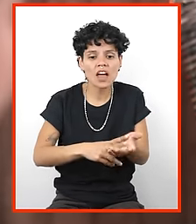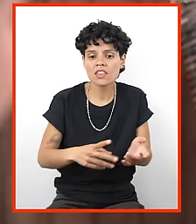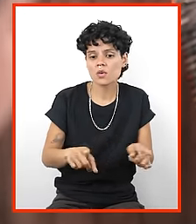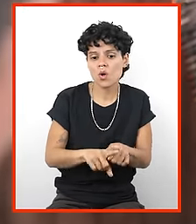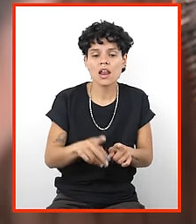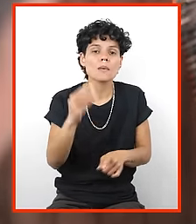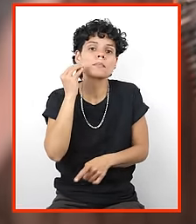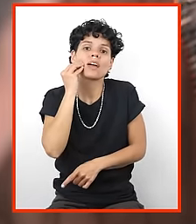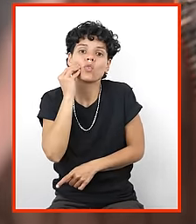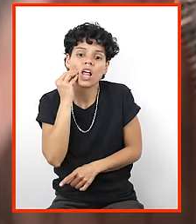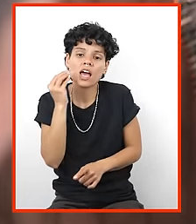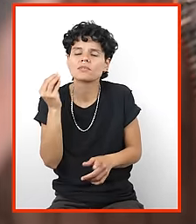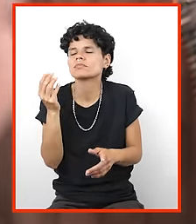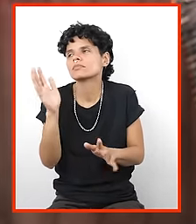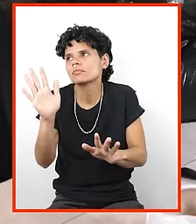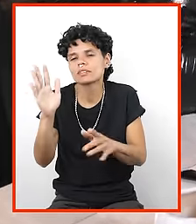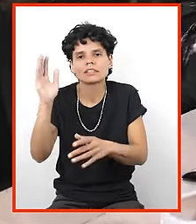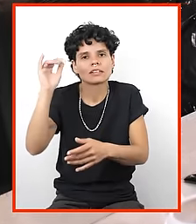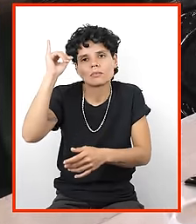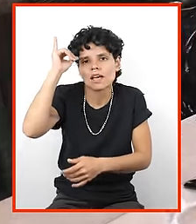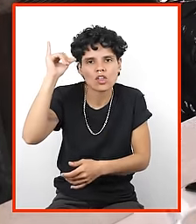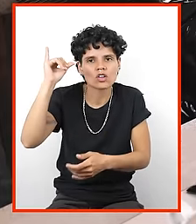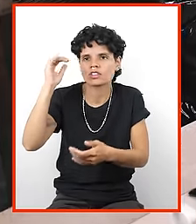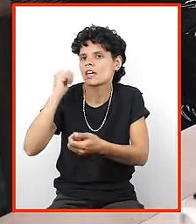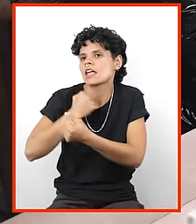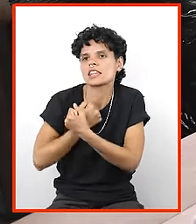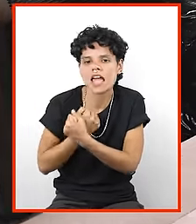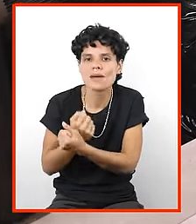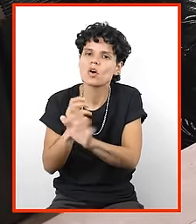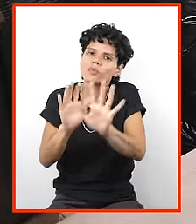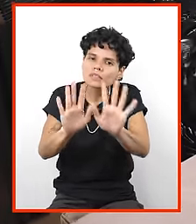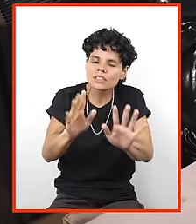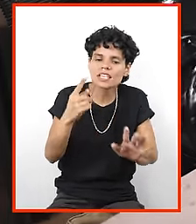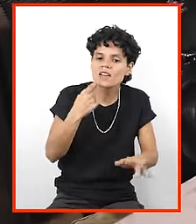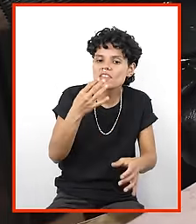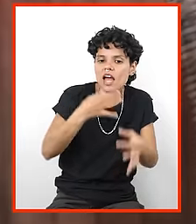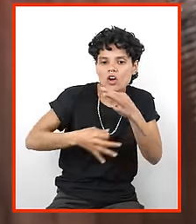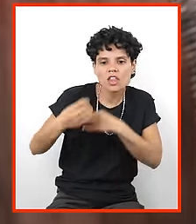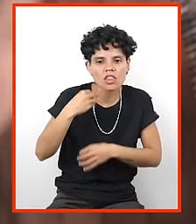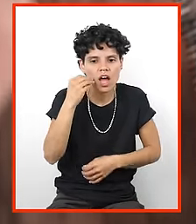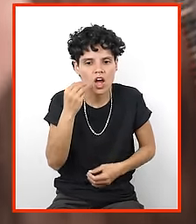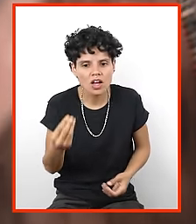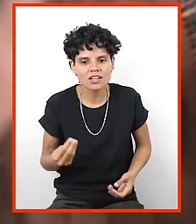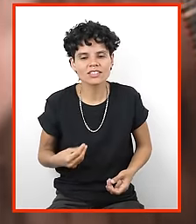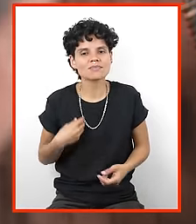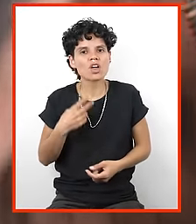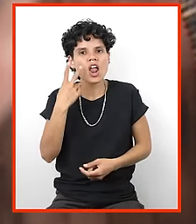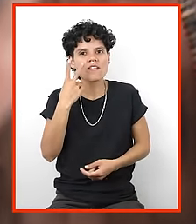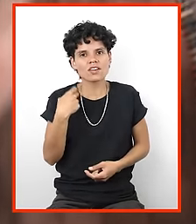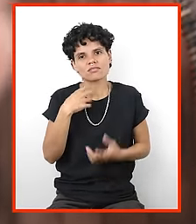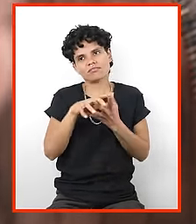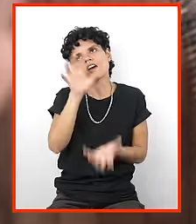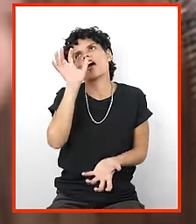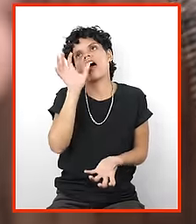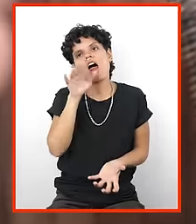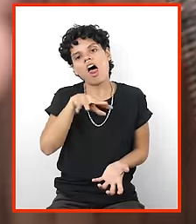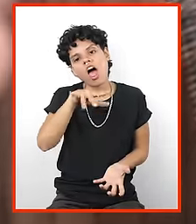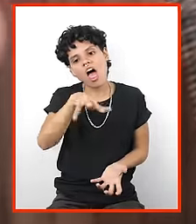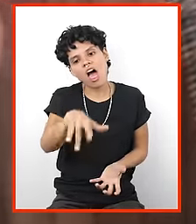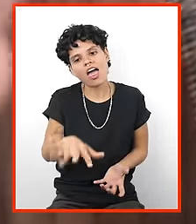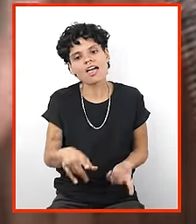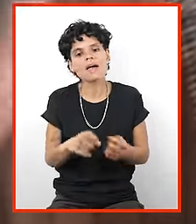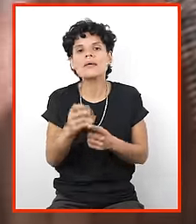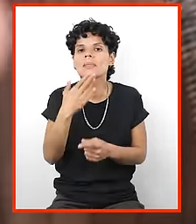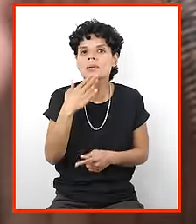abuela, perdona, ya, te amo. Quizás está llegando muy lejos. Quizás. Pero la voy a ver. Mi mamá va a estar